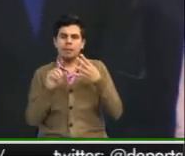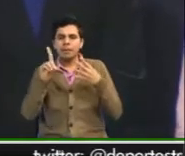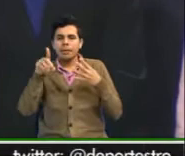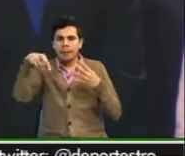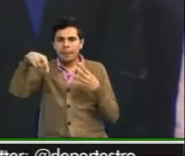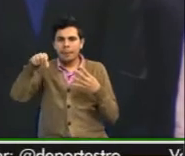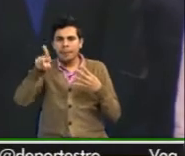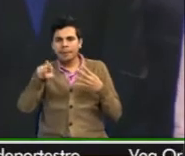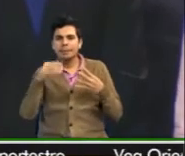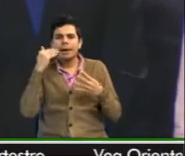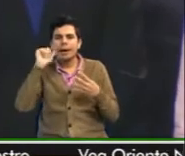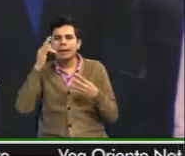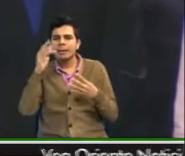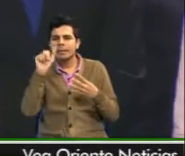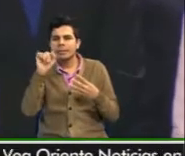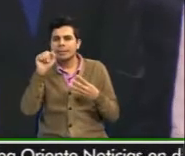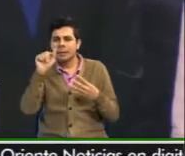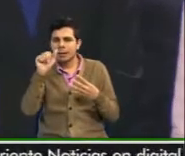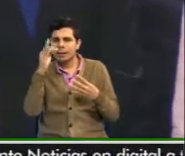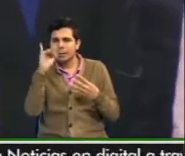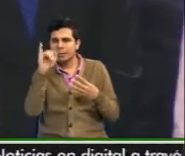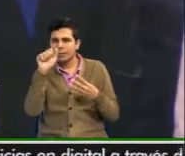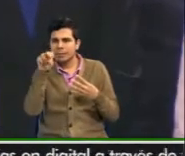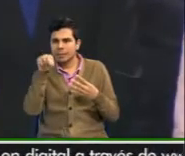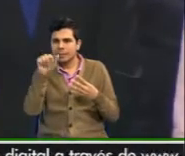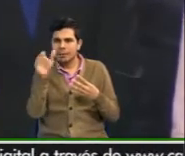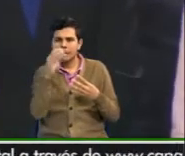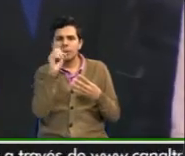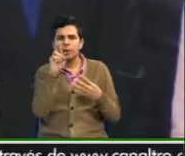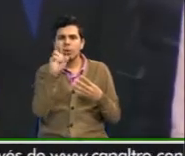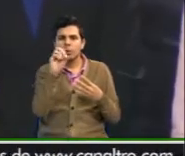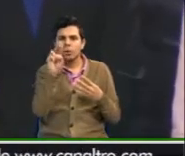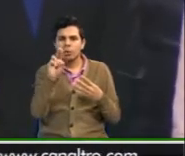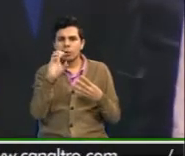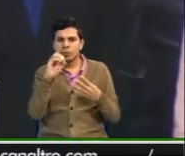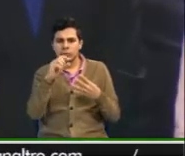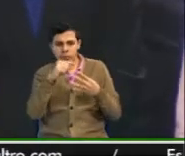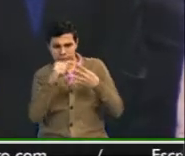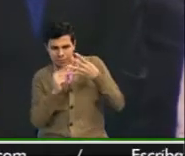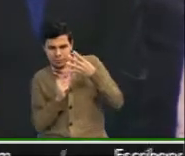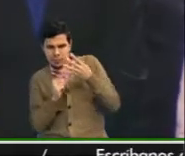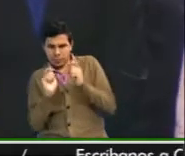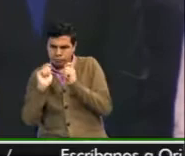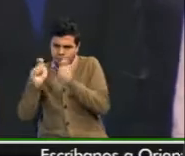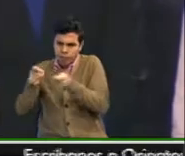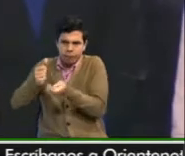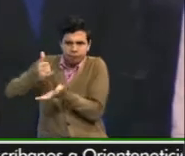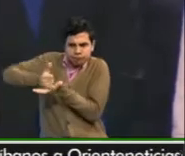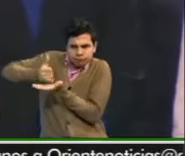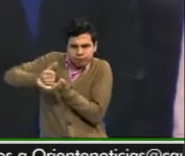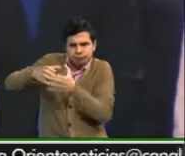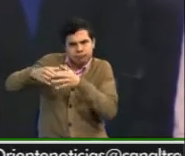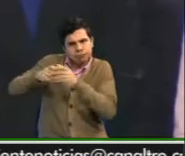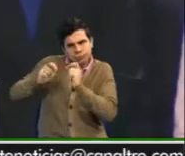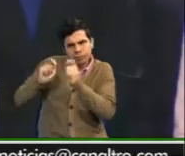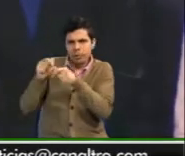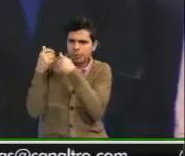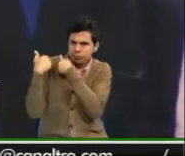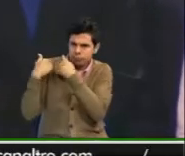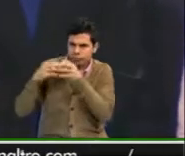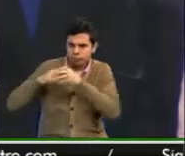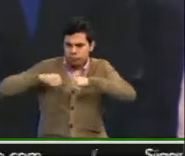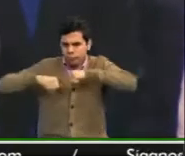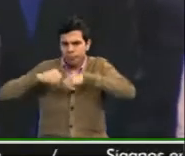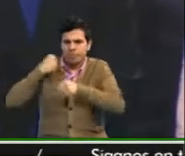tatiana orozco para que sea una especie de junta directiva para que el líder en el trabajo en equipo que se requiere